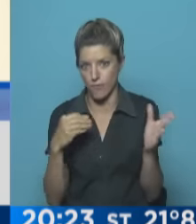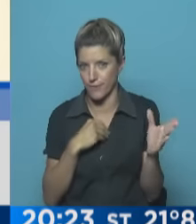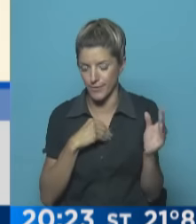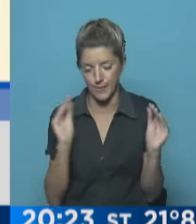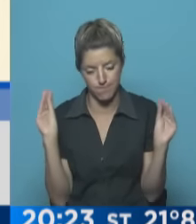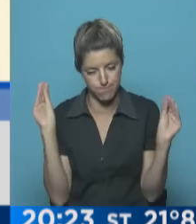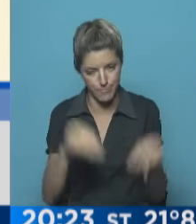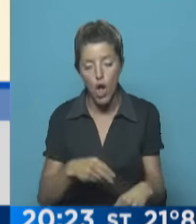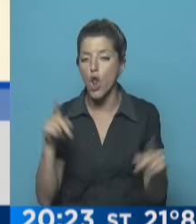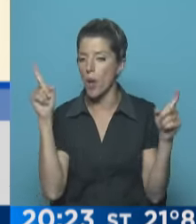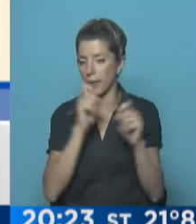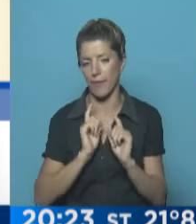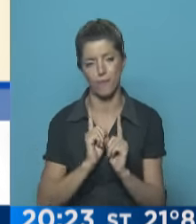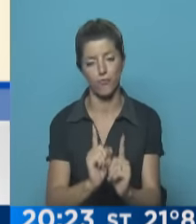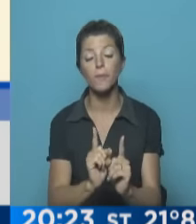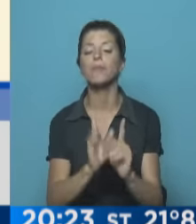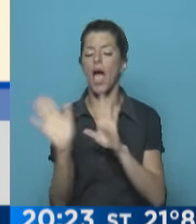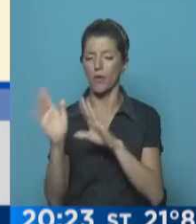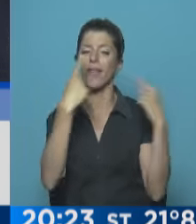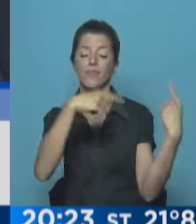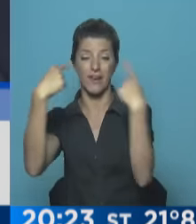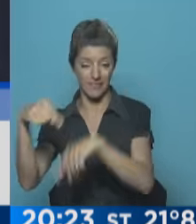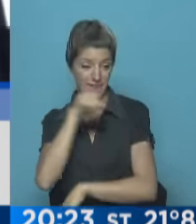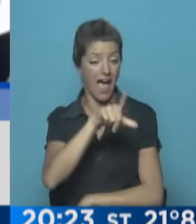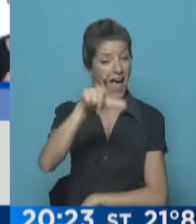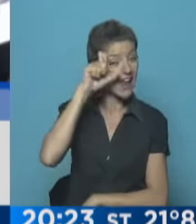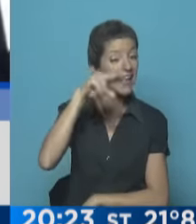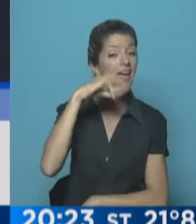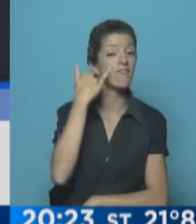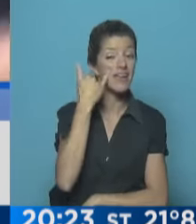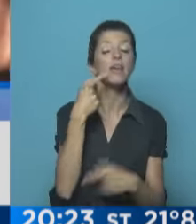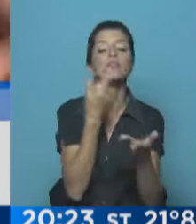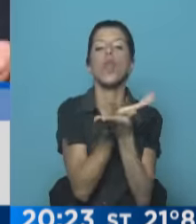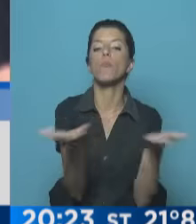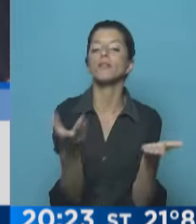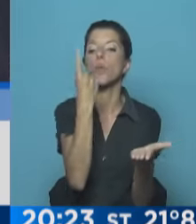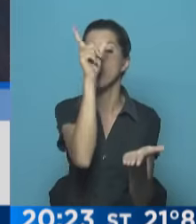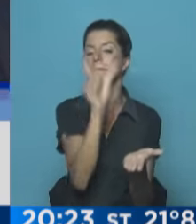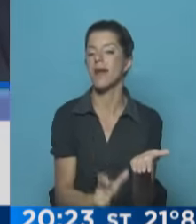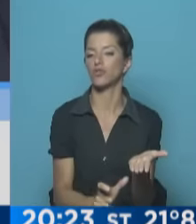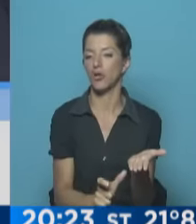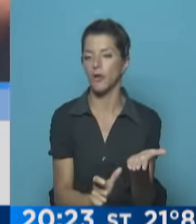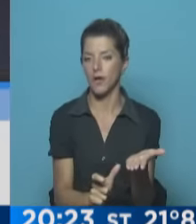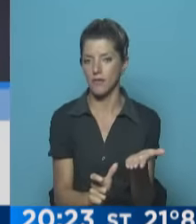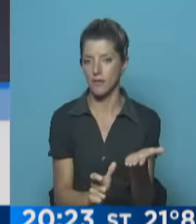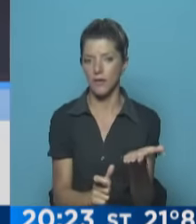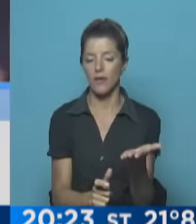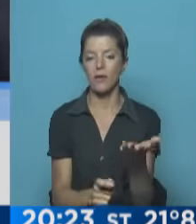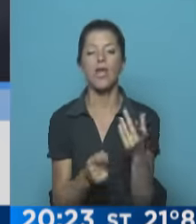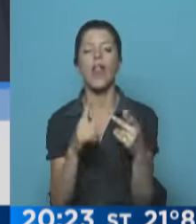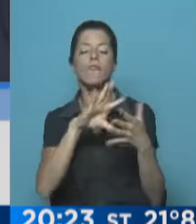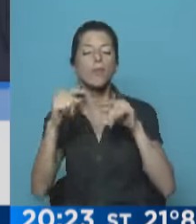no resolvió los problemas. ¿Cuáles son las diferencias? Joaquín Levy se lo presenta como alguien que maneja la política de